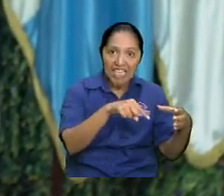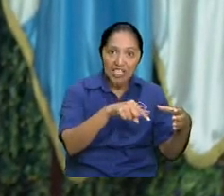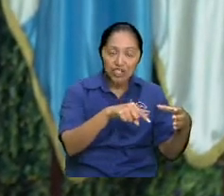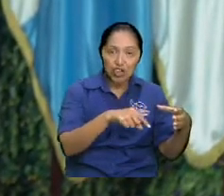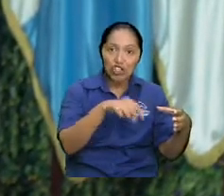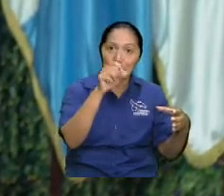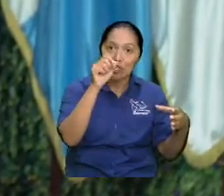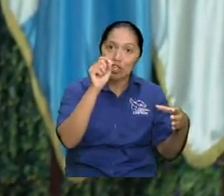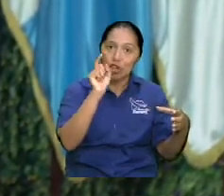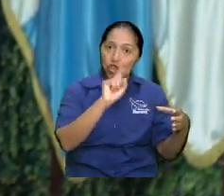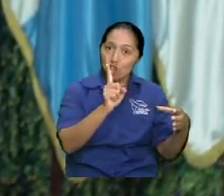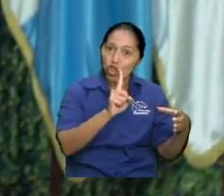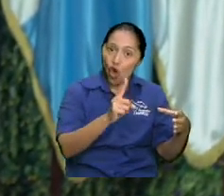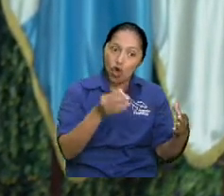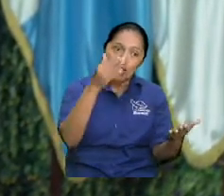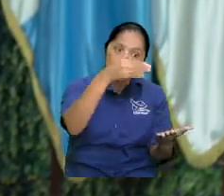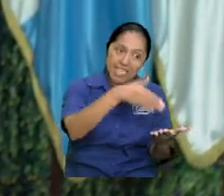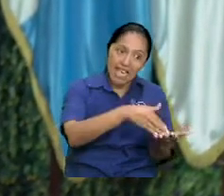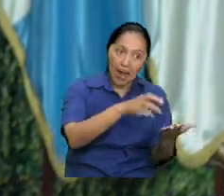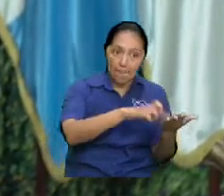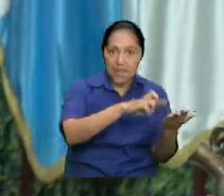cuando.